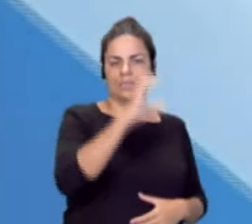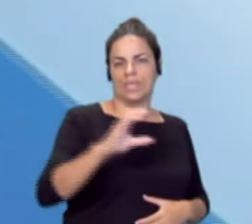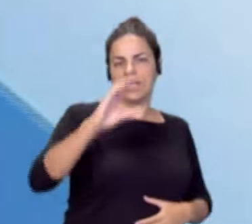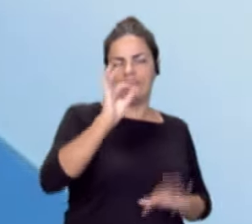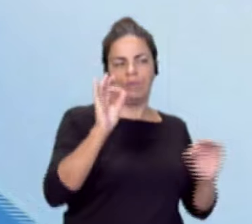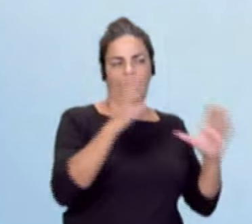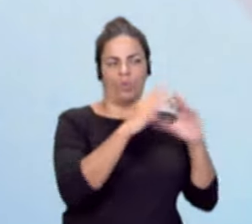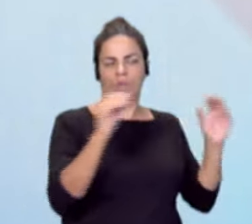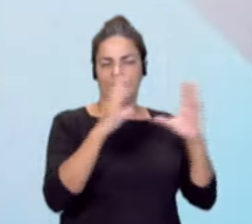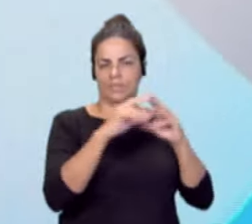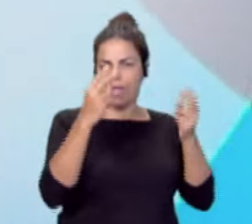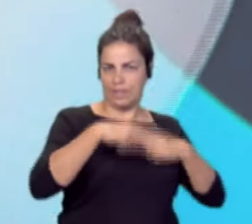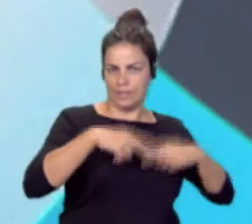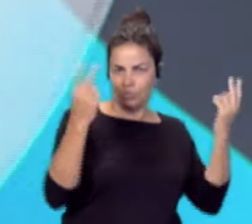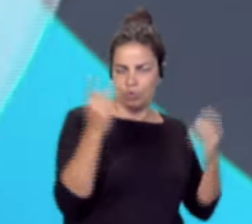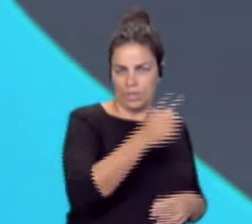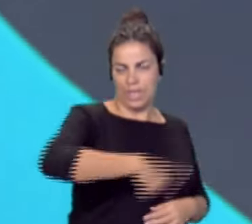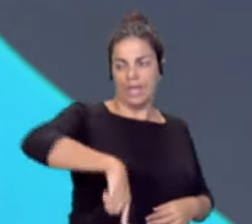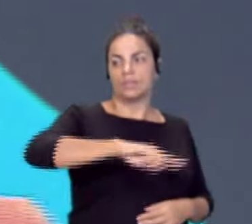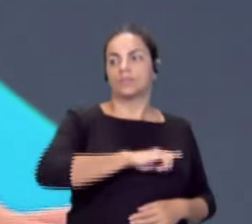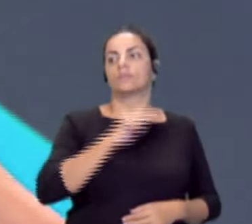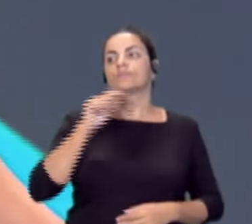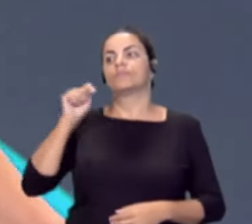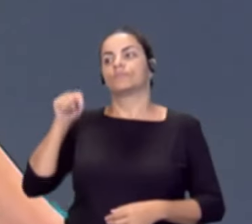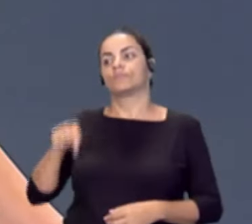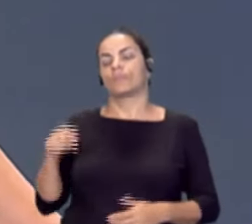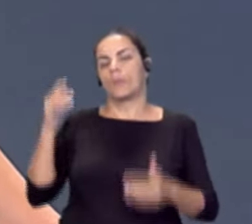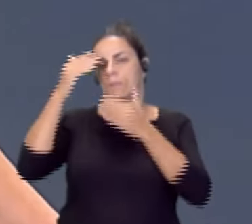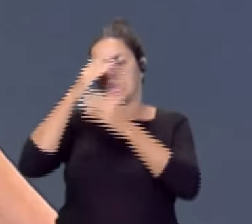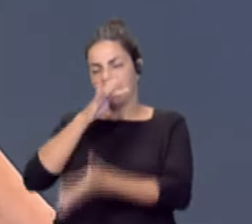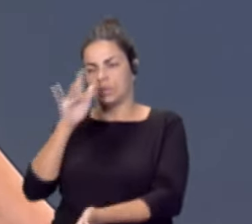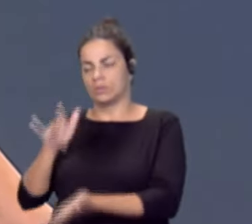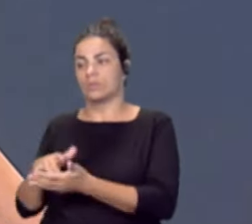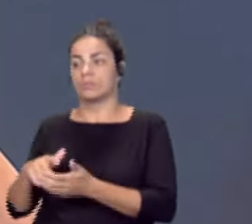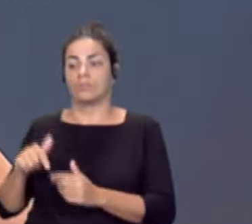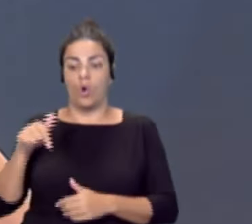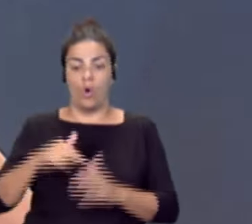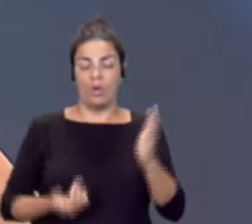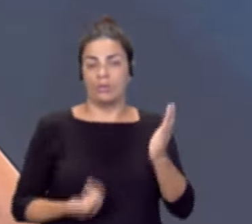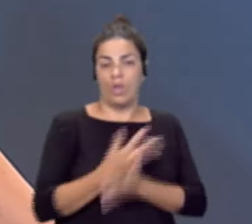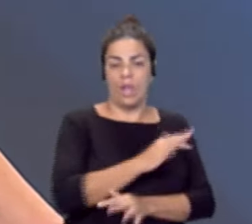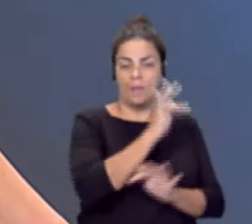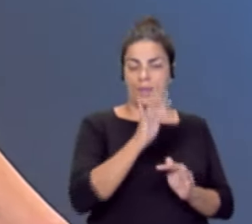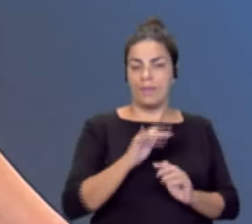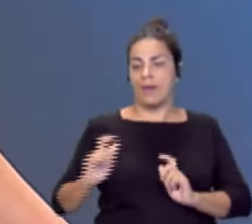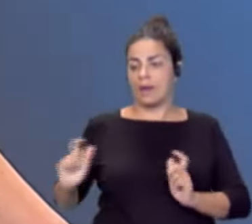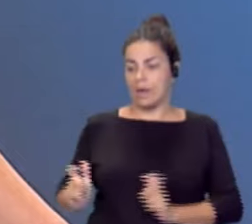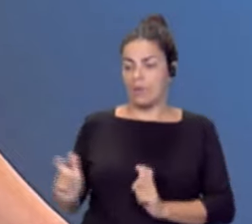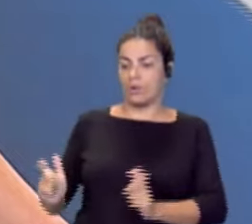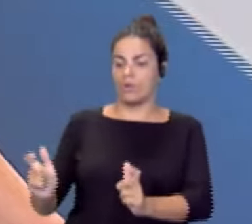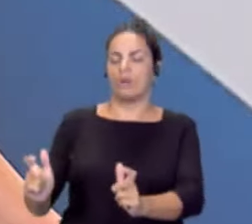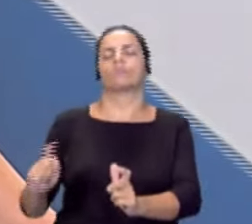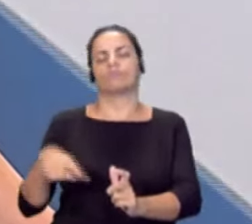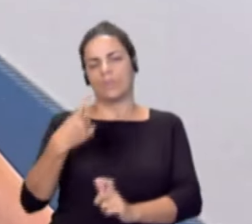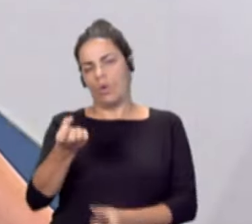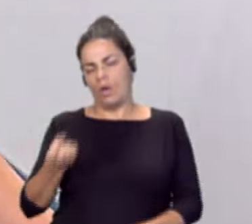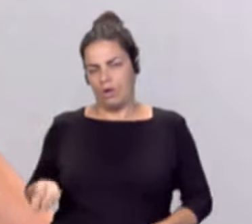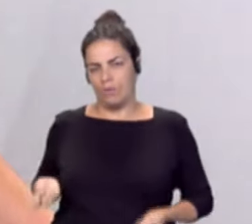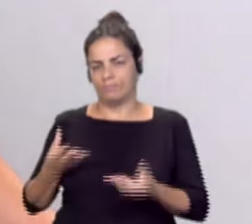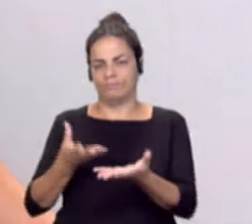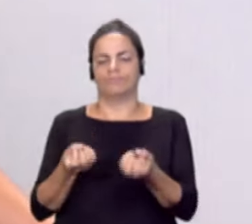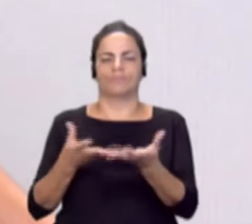públicas en este día en el que se encuentra Marruecos, de todas esas reuniones que va a tener durante la mañana. Les vamos a dar cuenta, como siempre,